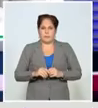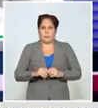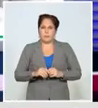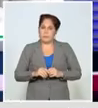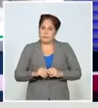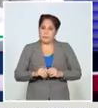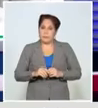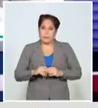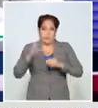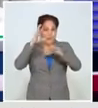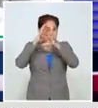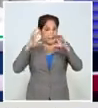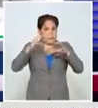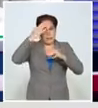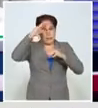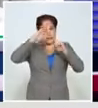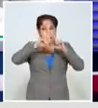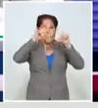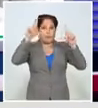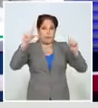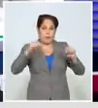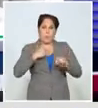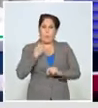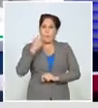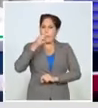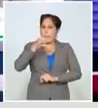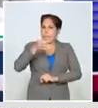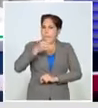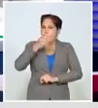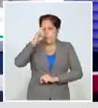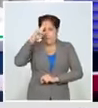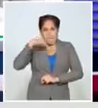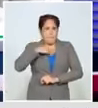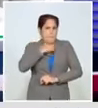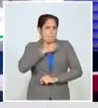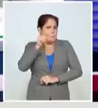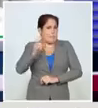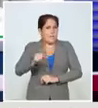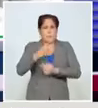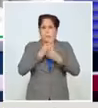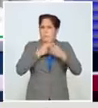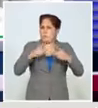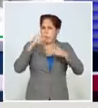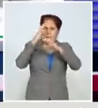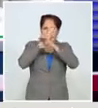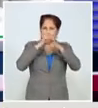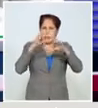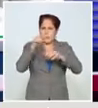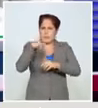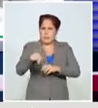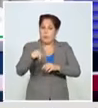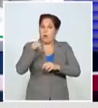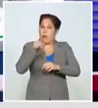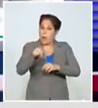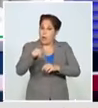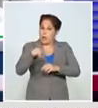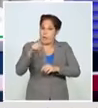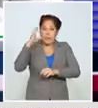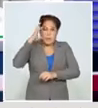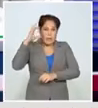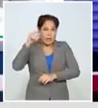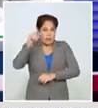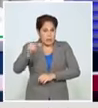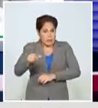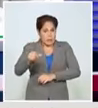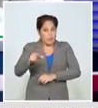es la ciencia cubana, nuestros médicos, nuestros especialistas, nuestros científicos, quienes están a la vanguardia en